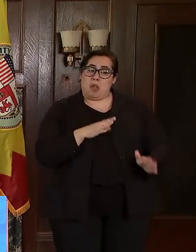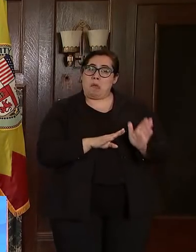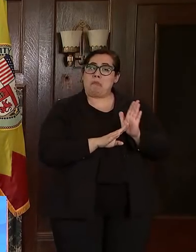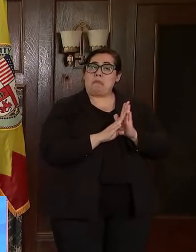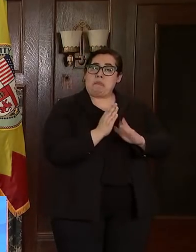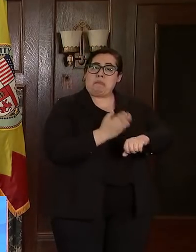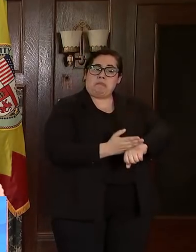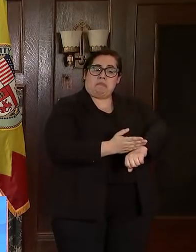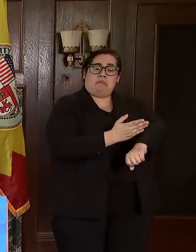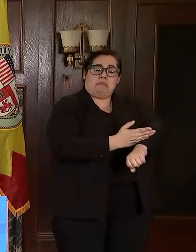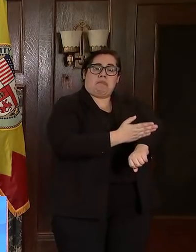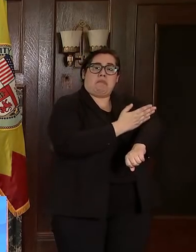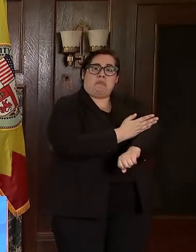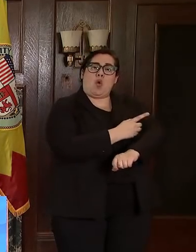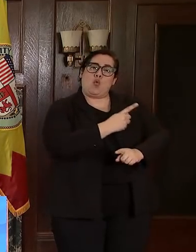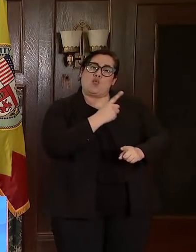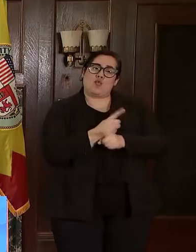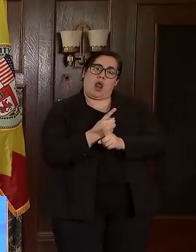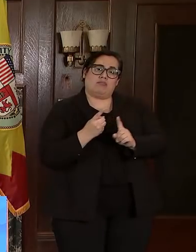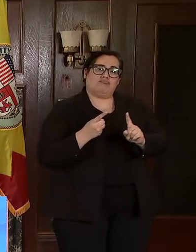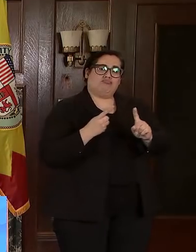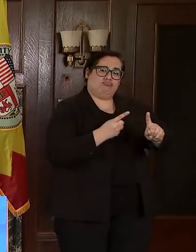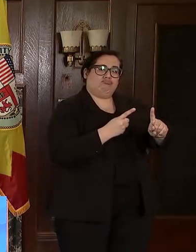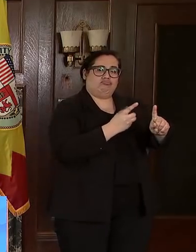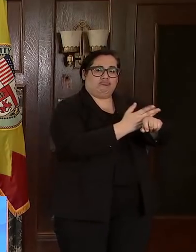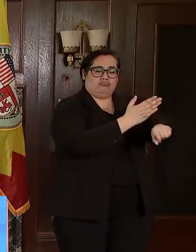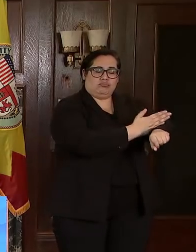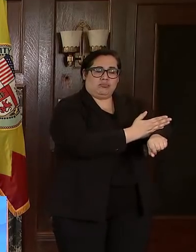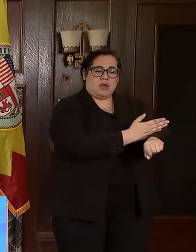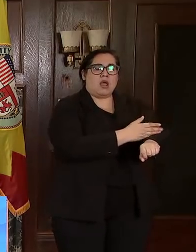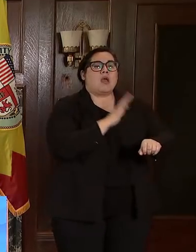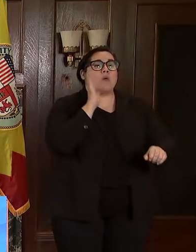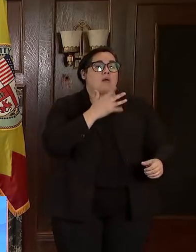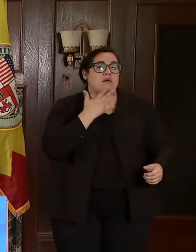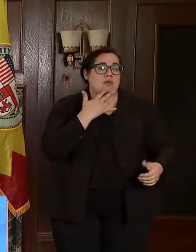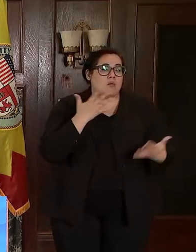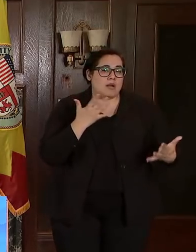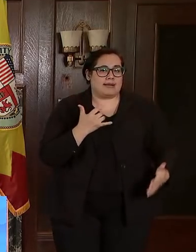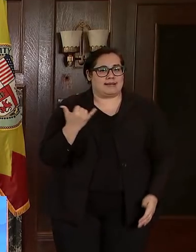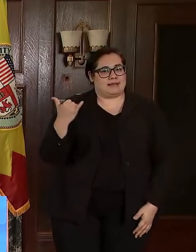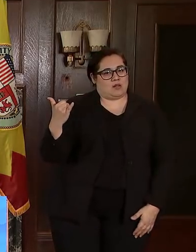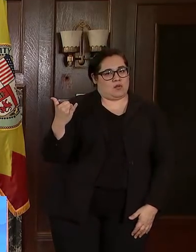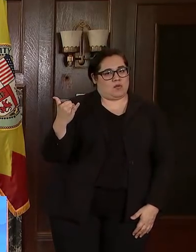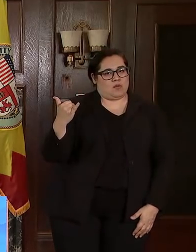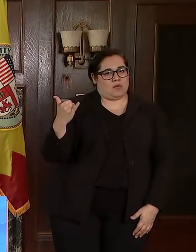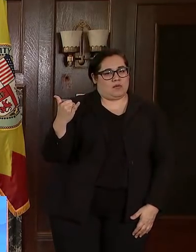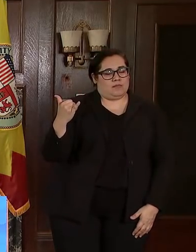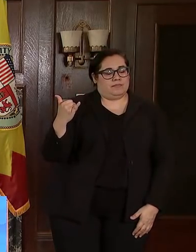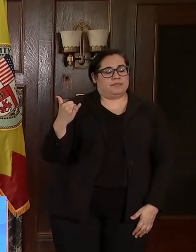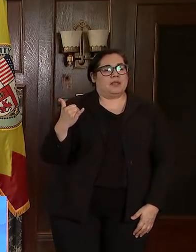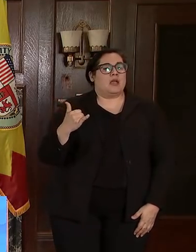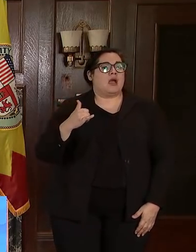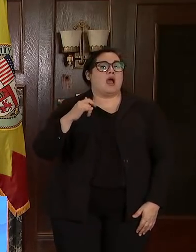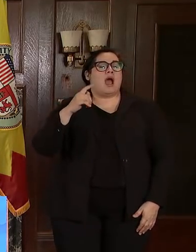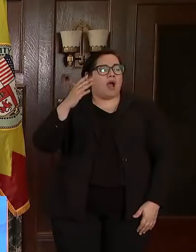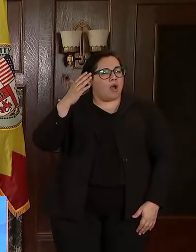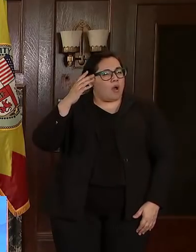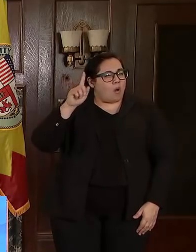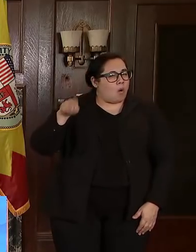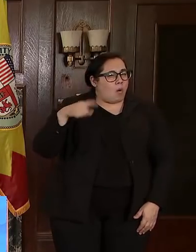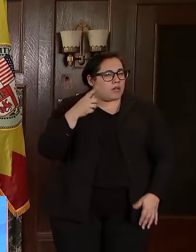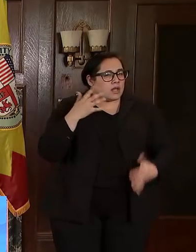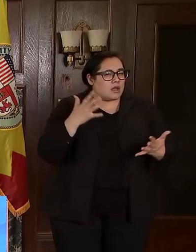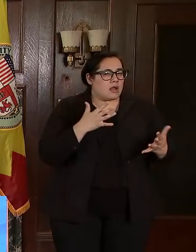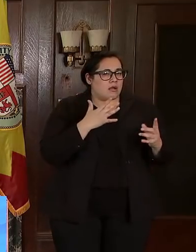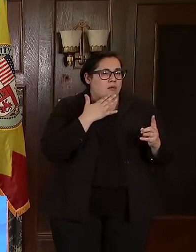y moviendo en la dirección correcta, estarán de color amarillo. Solo logramos el nivel del